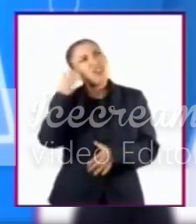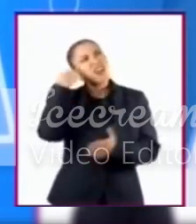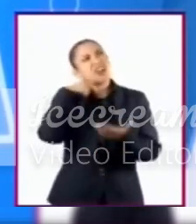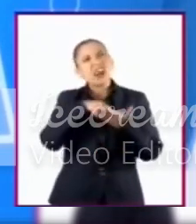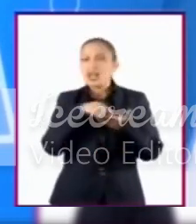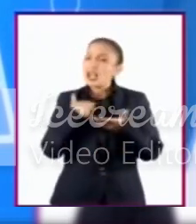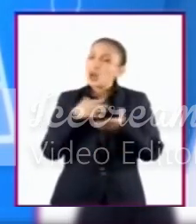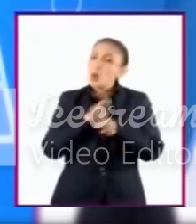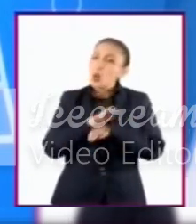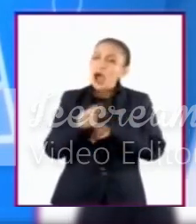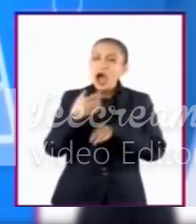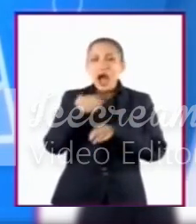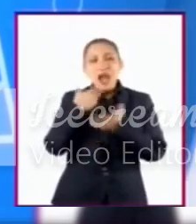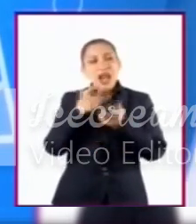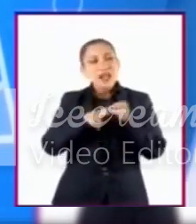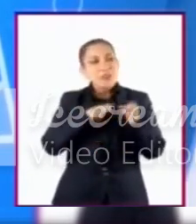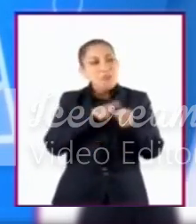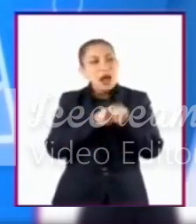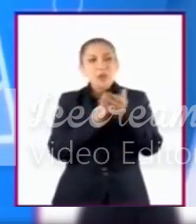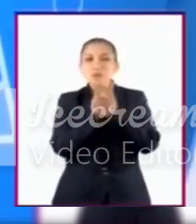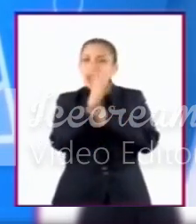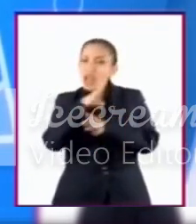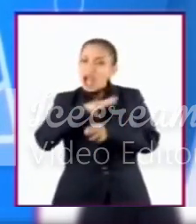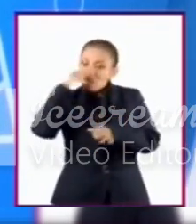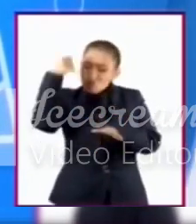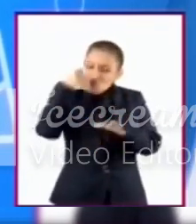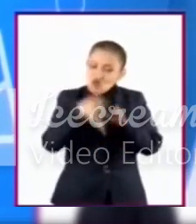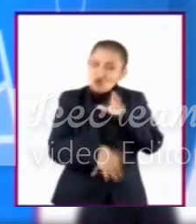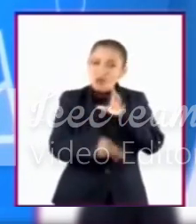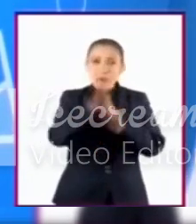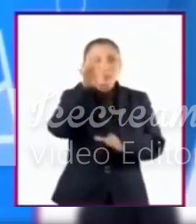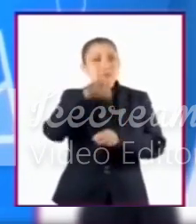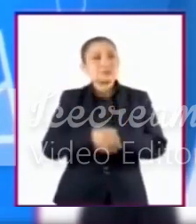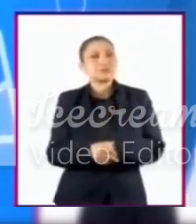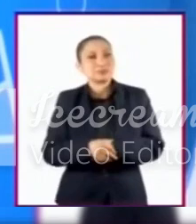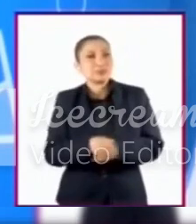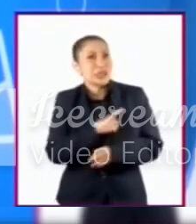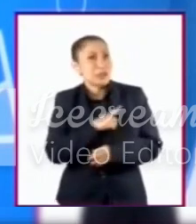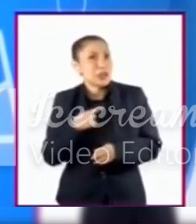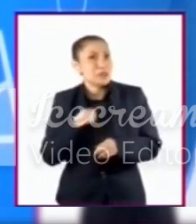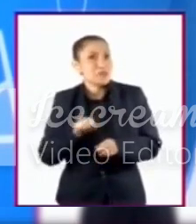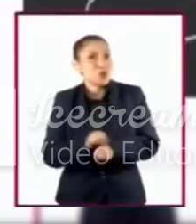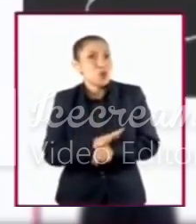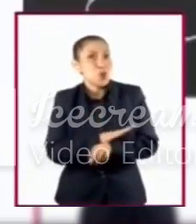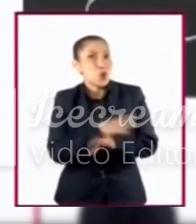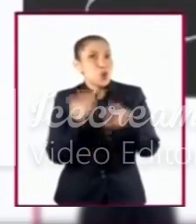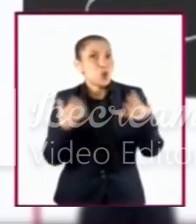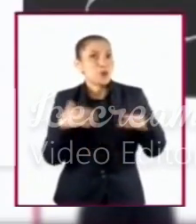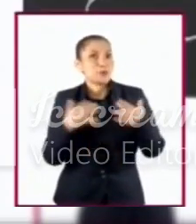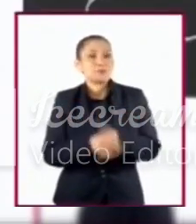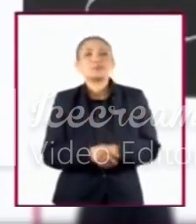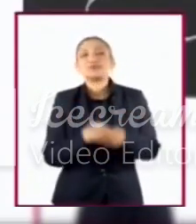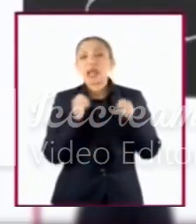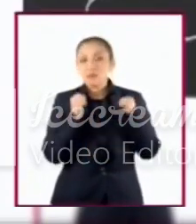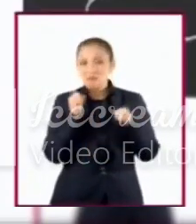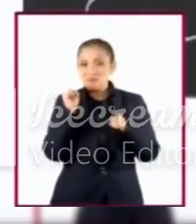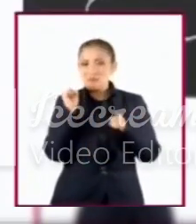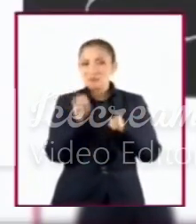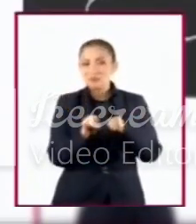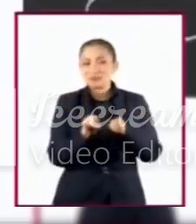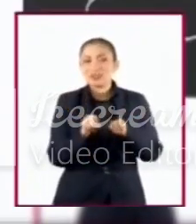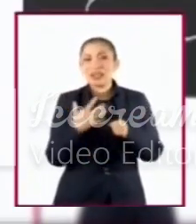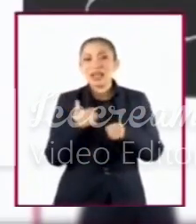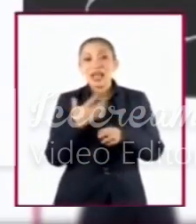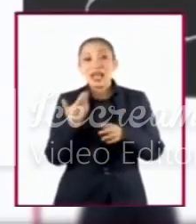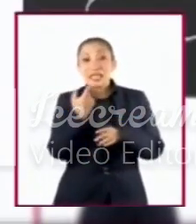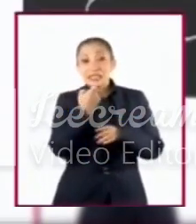pregunto qué clase de flora y fauna marina se podrá encontrar. Debe ser emocionante. Seguro que sí.